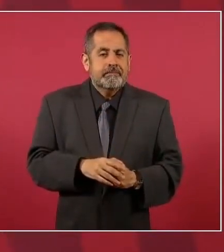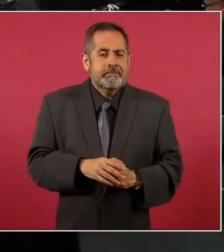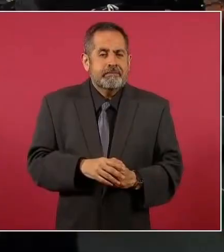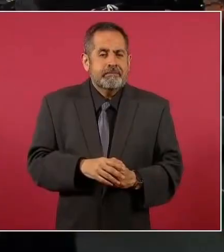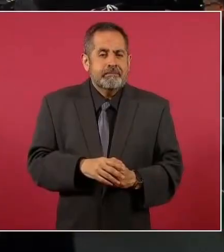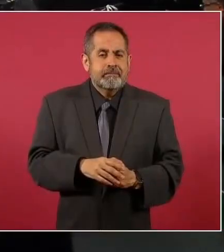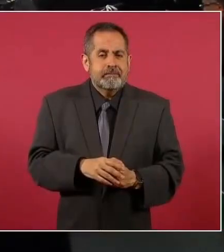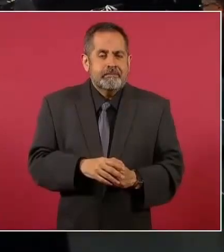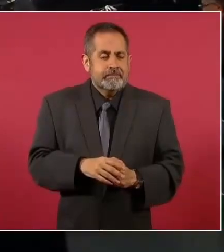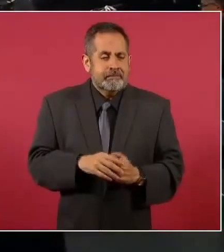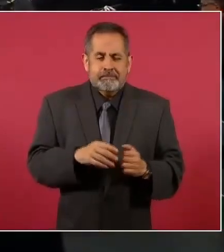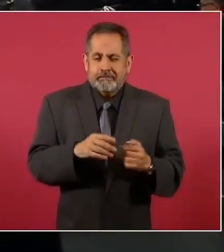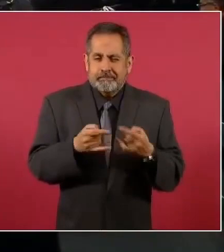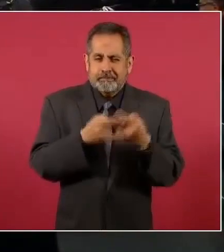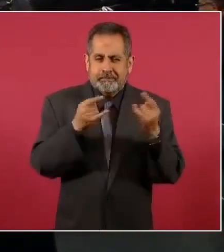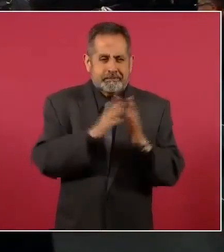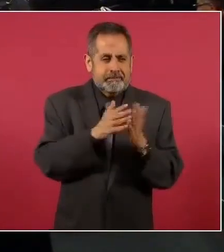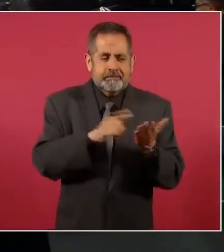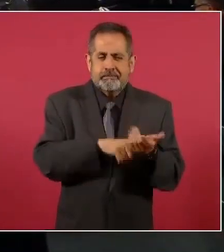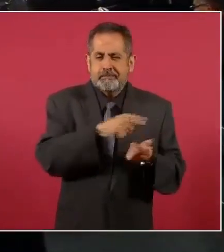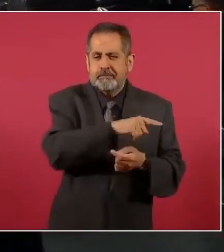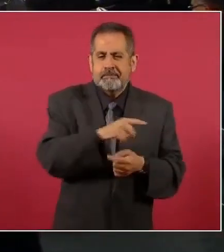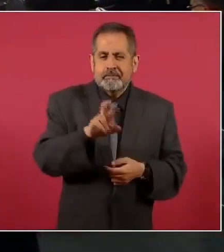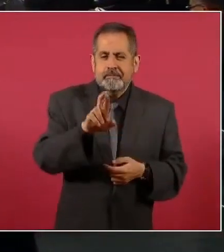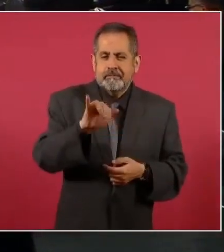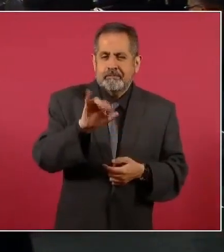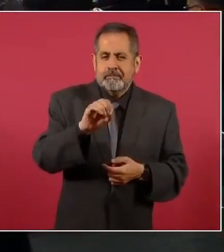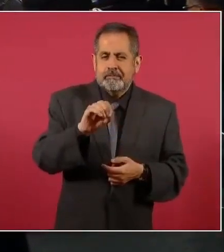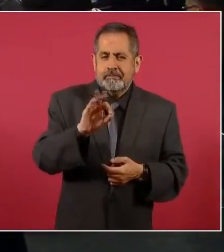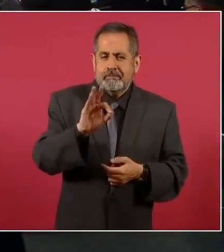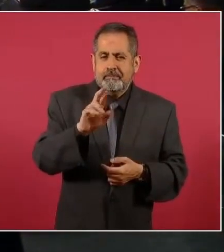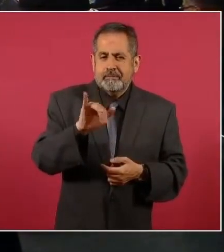de los bandidos de Río Frío.